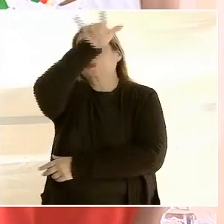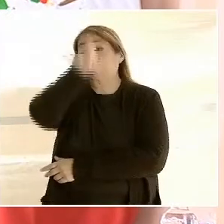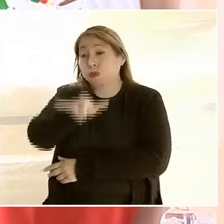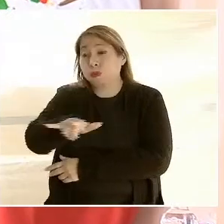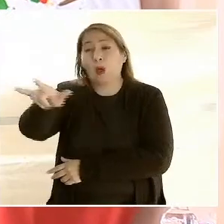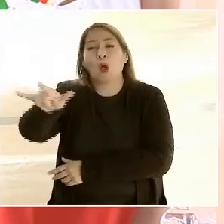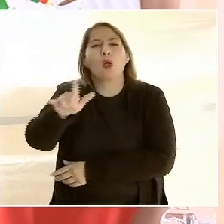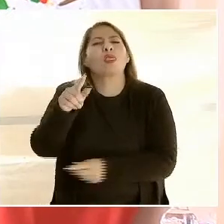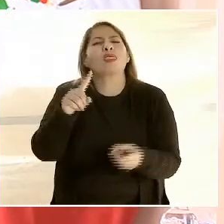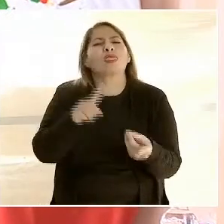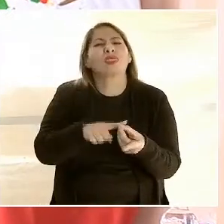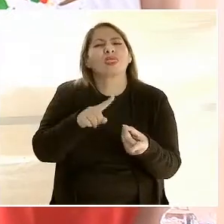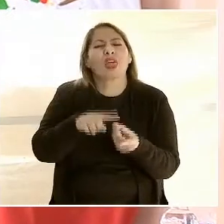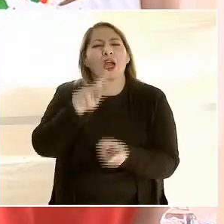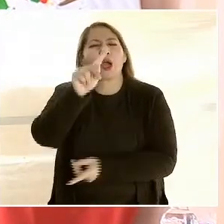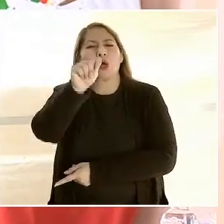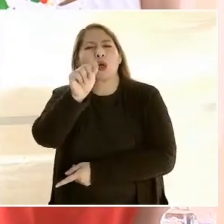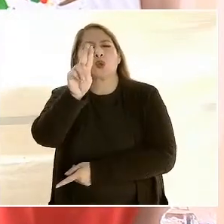del